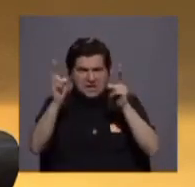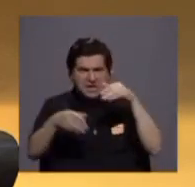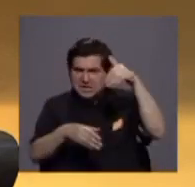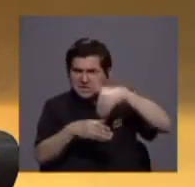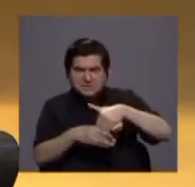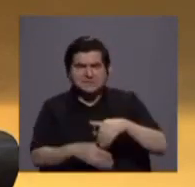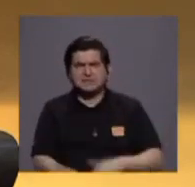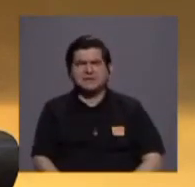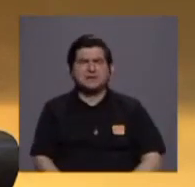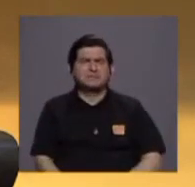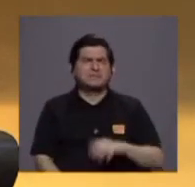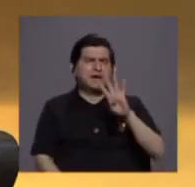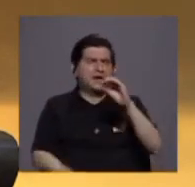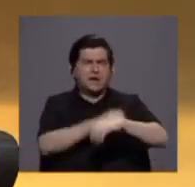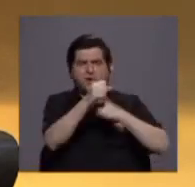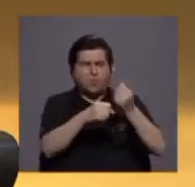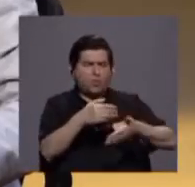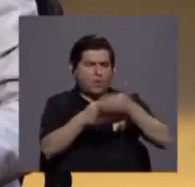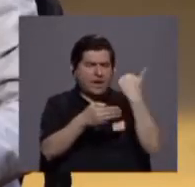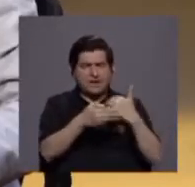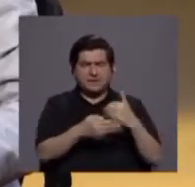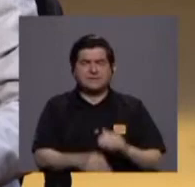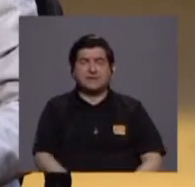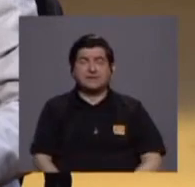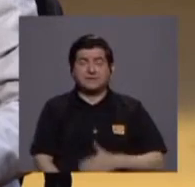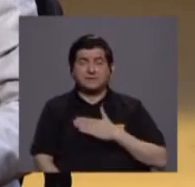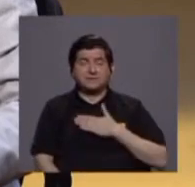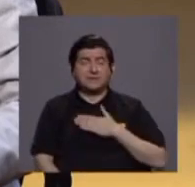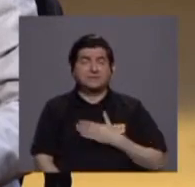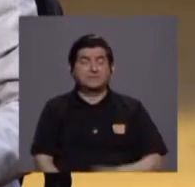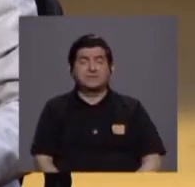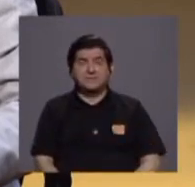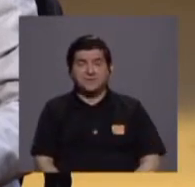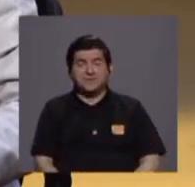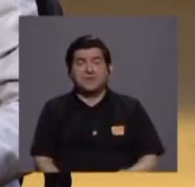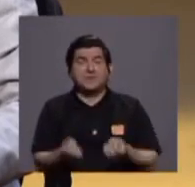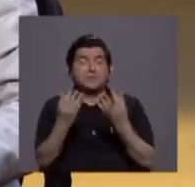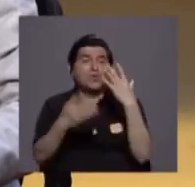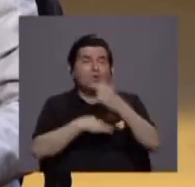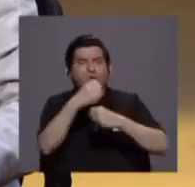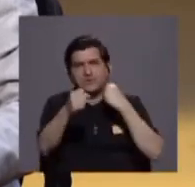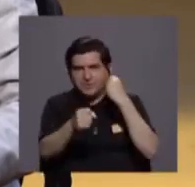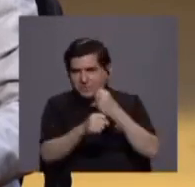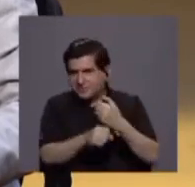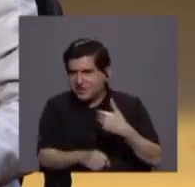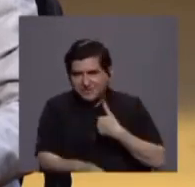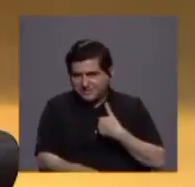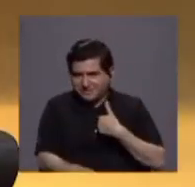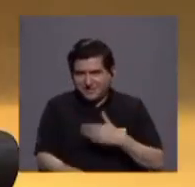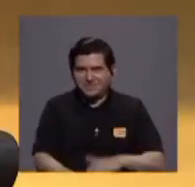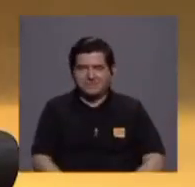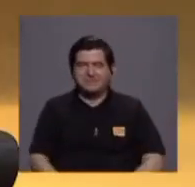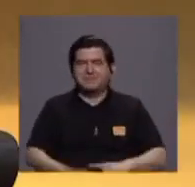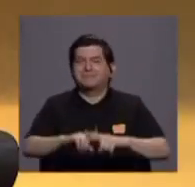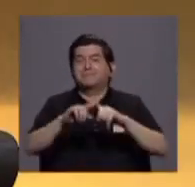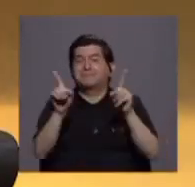y hace 40 años, a mí me sobran muchos para los 40, pero